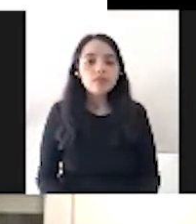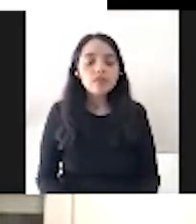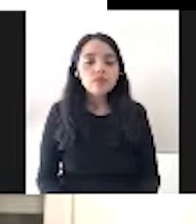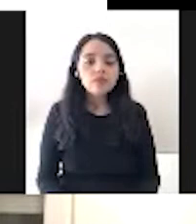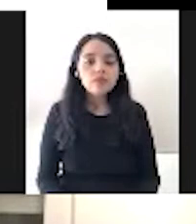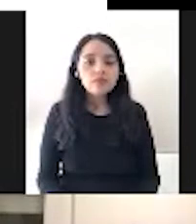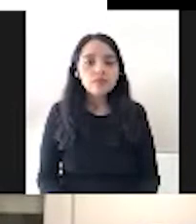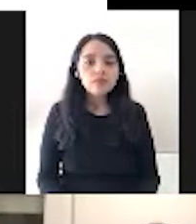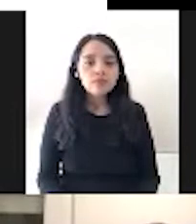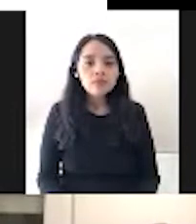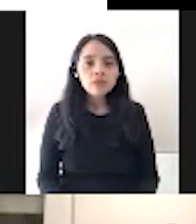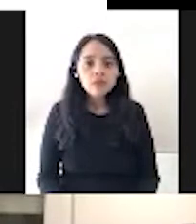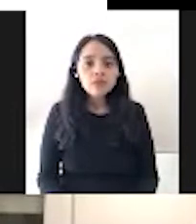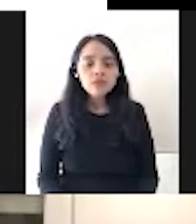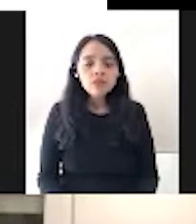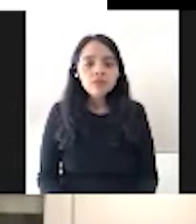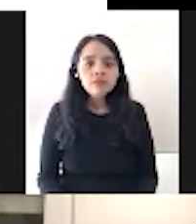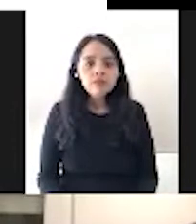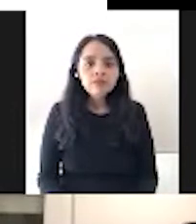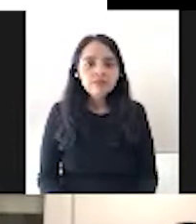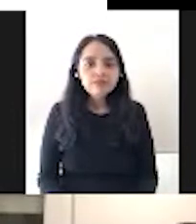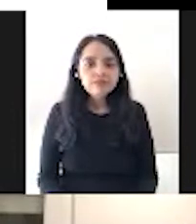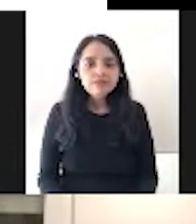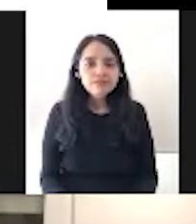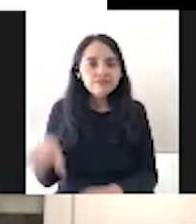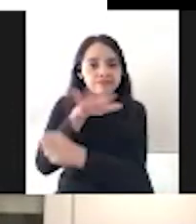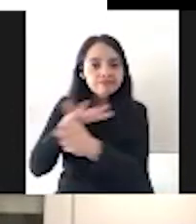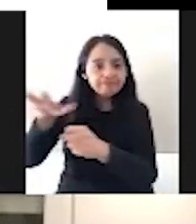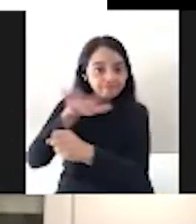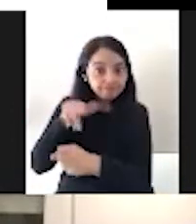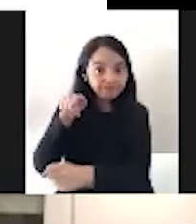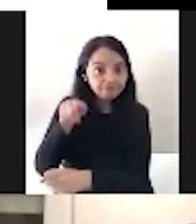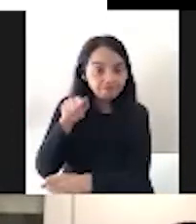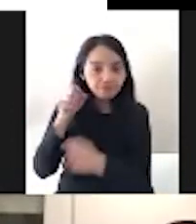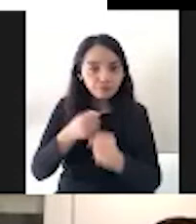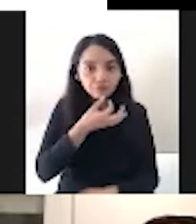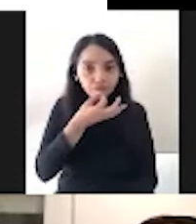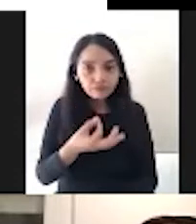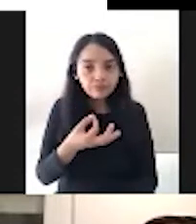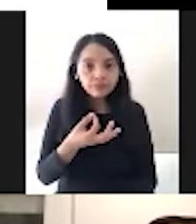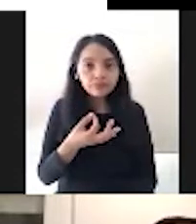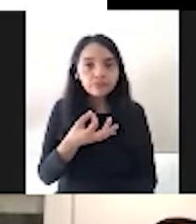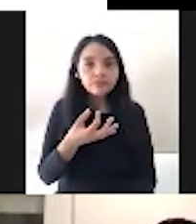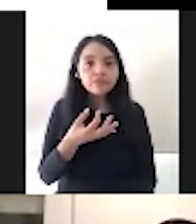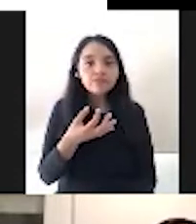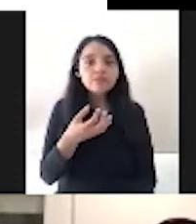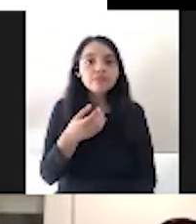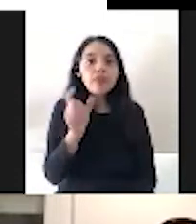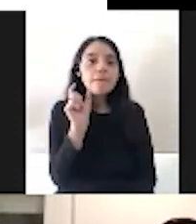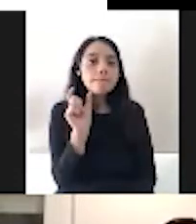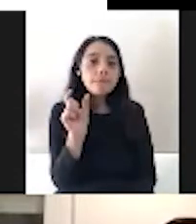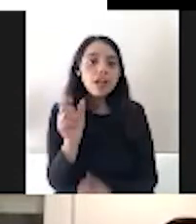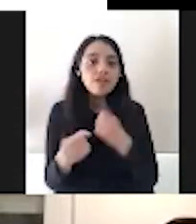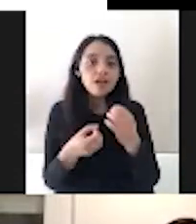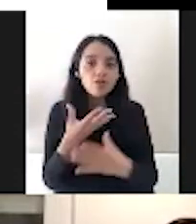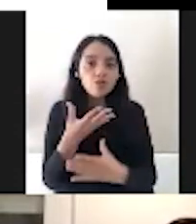de, de esta época y el informe mismo, nace el concepto de necesidades educativas especiales, que hoy en día